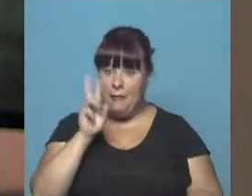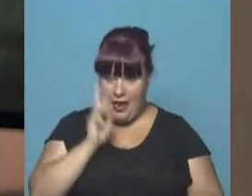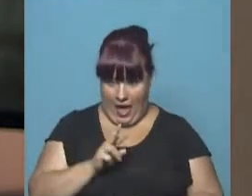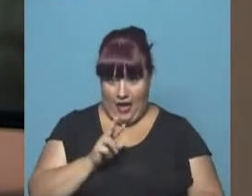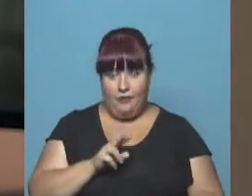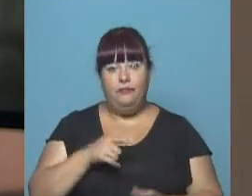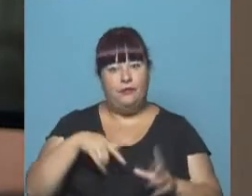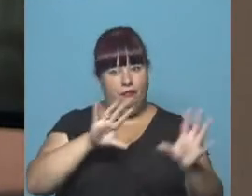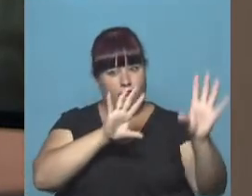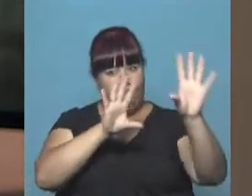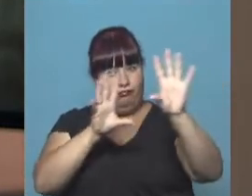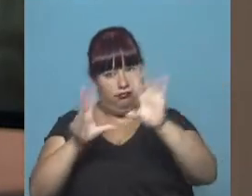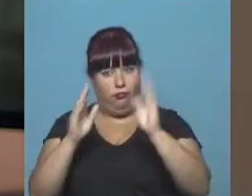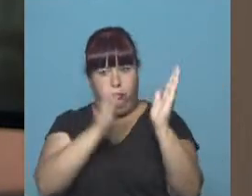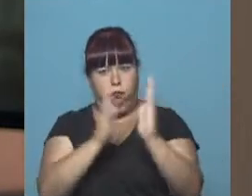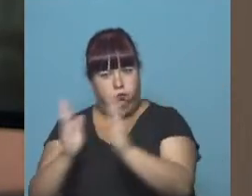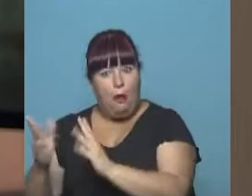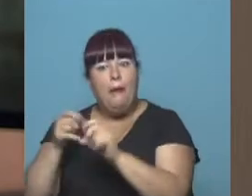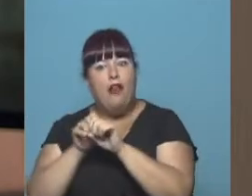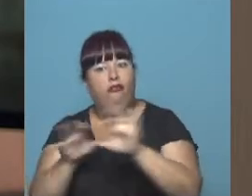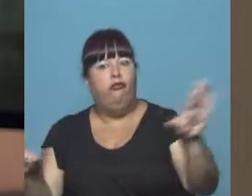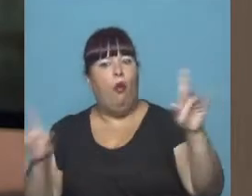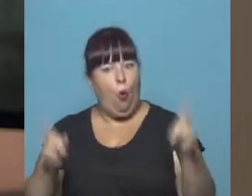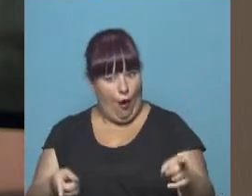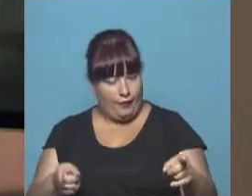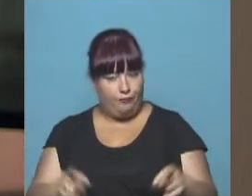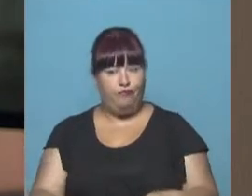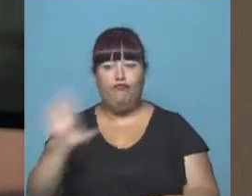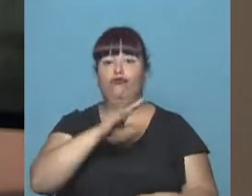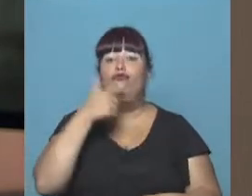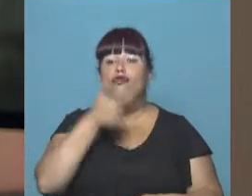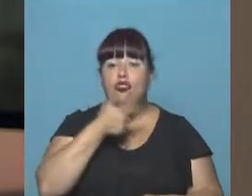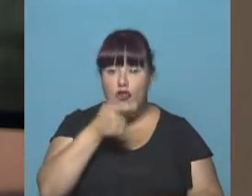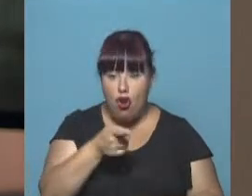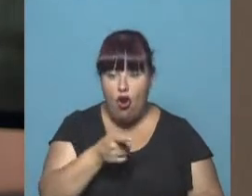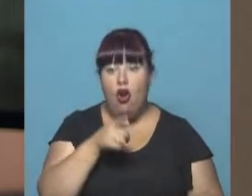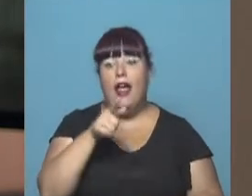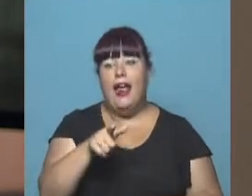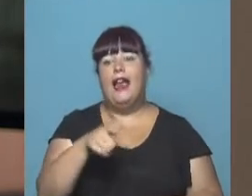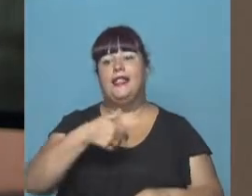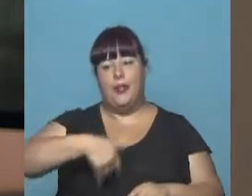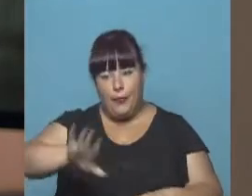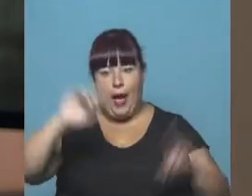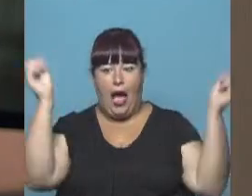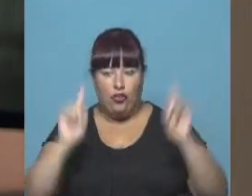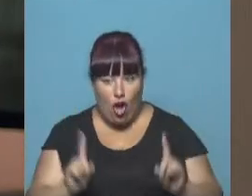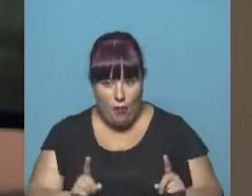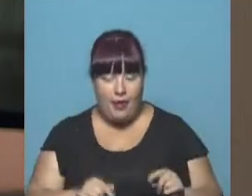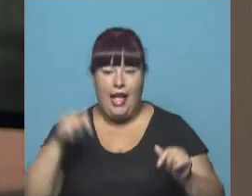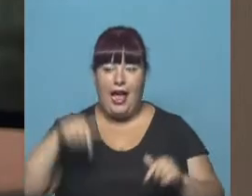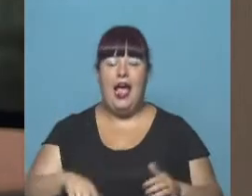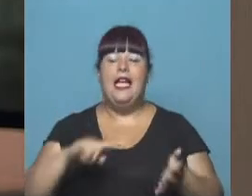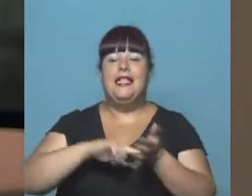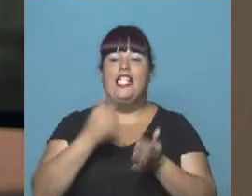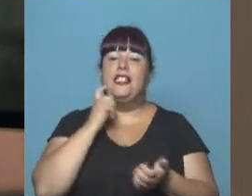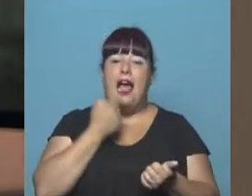están organizaditas en línea, pero desparramadas. Las zonas rojas son las zonas donde hay tormentas. Aquí en el centro